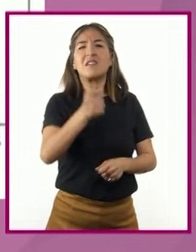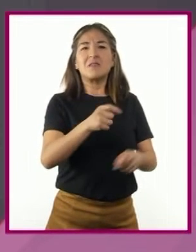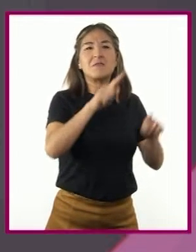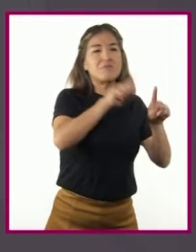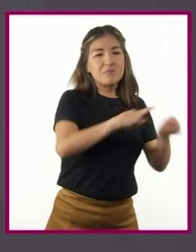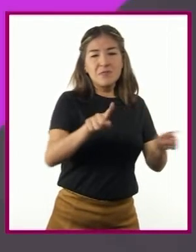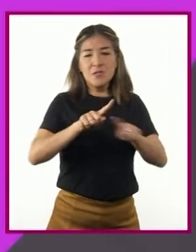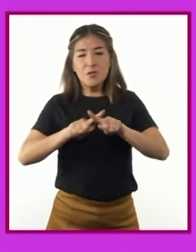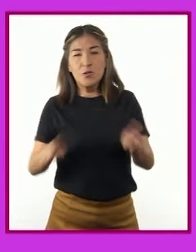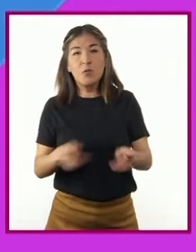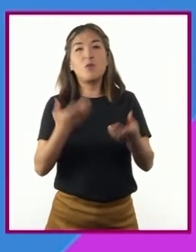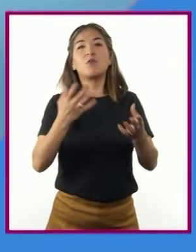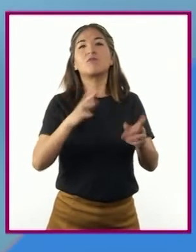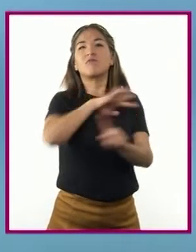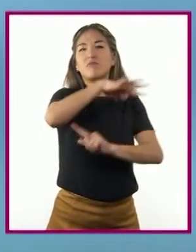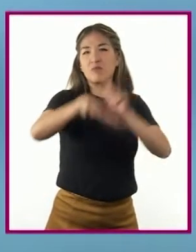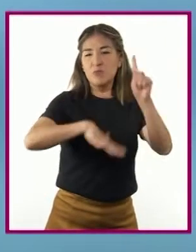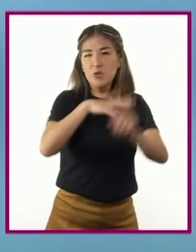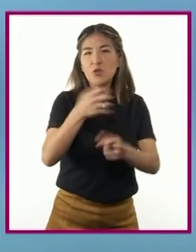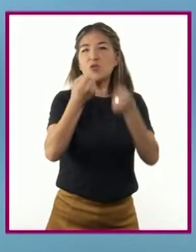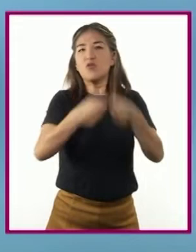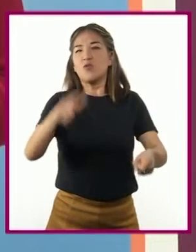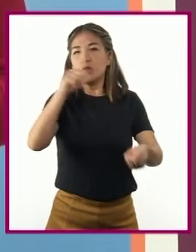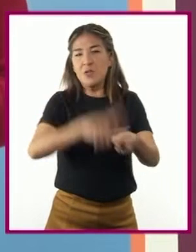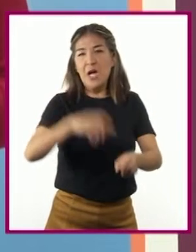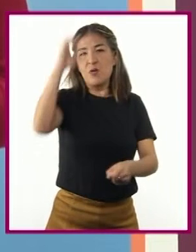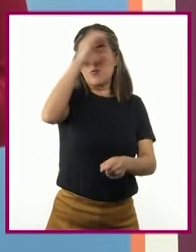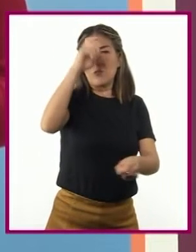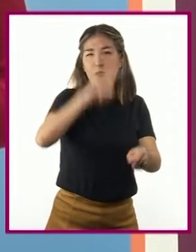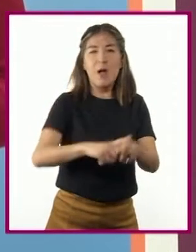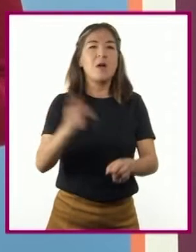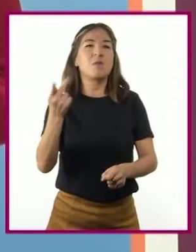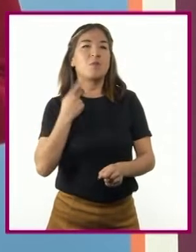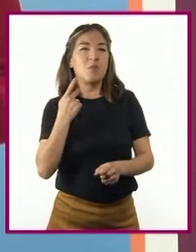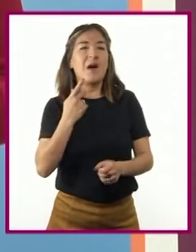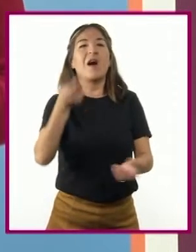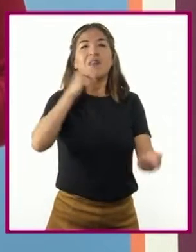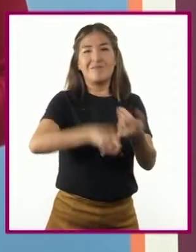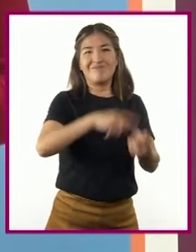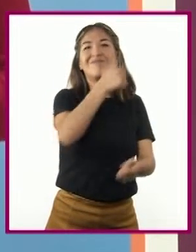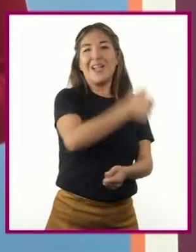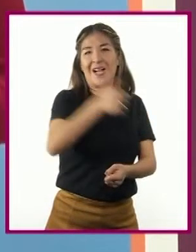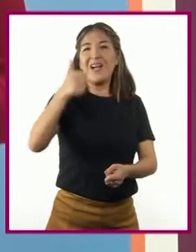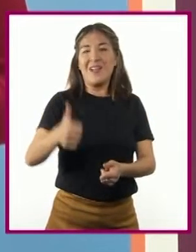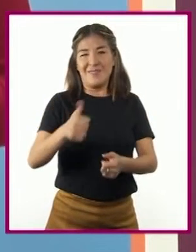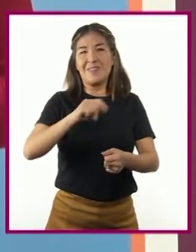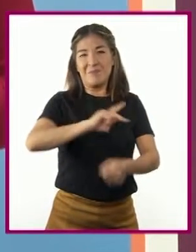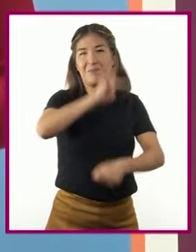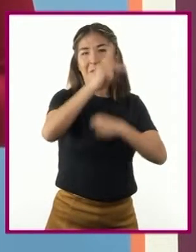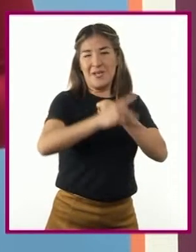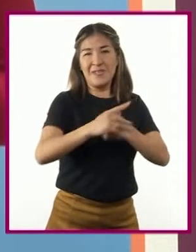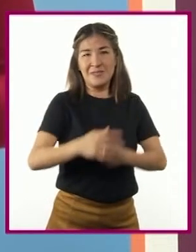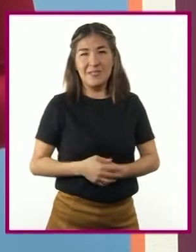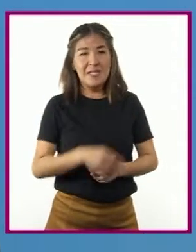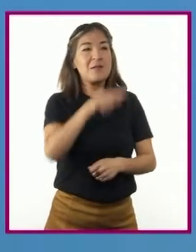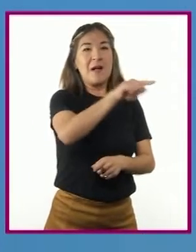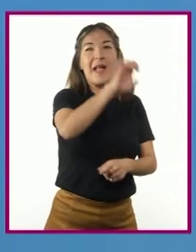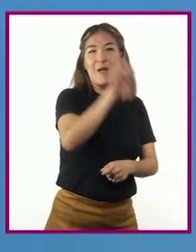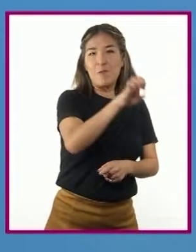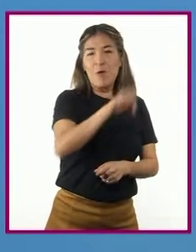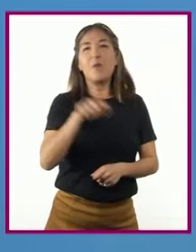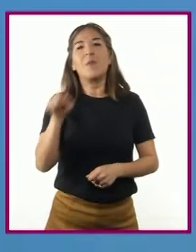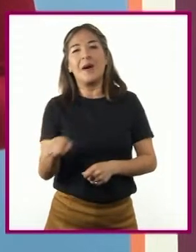de contextos culturales, sociales y políticos entre ambos continentes, ya que cada uno de sus